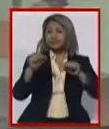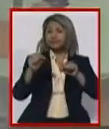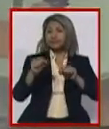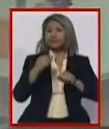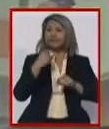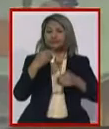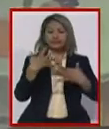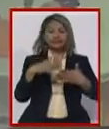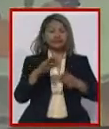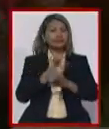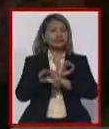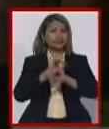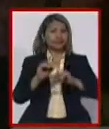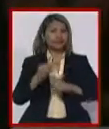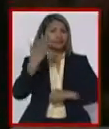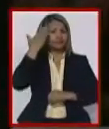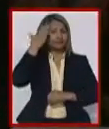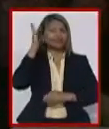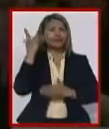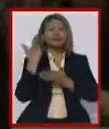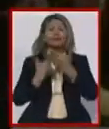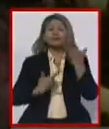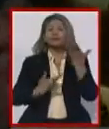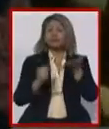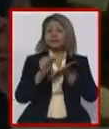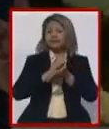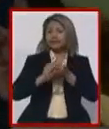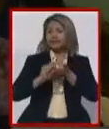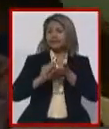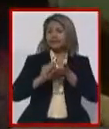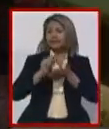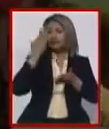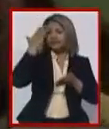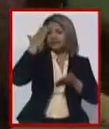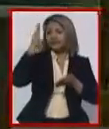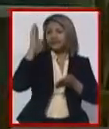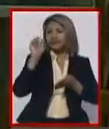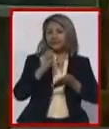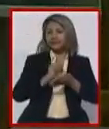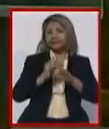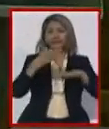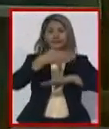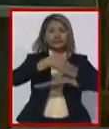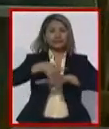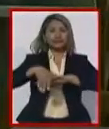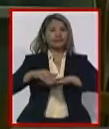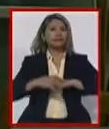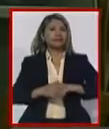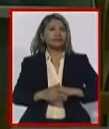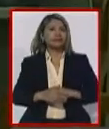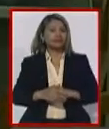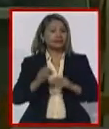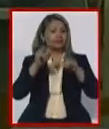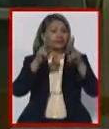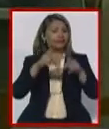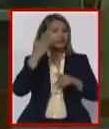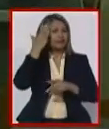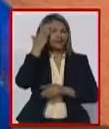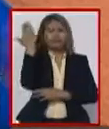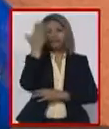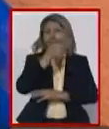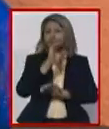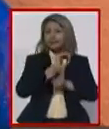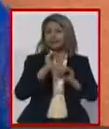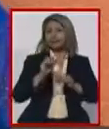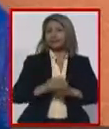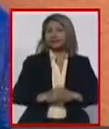calle, no la echó a estudiar, no sabía qué es letra, no sabe bien la calle, no sabe la persona, no conoce a la